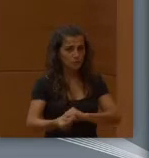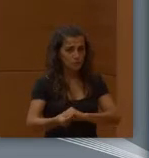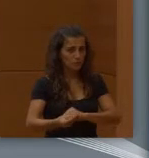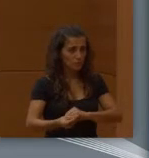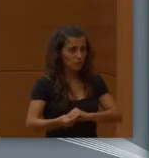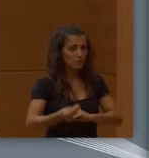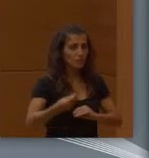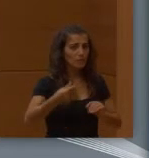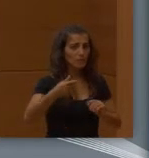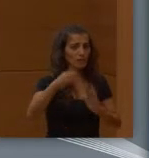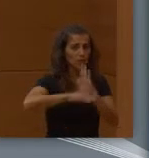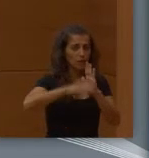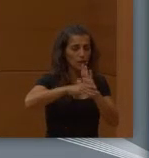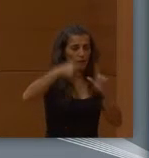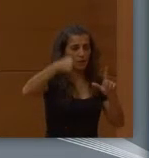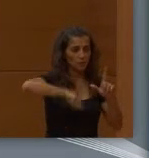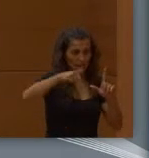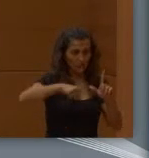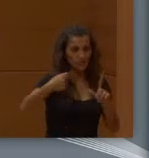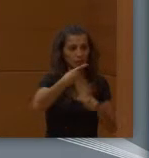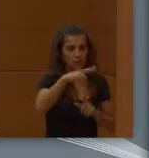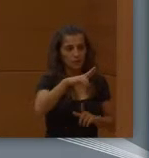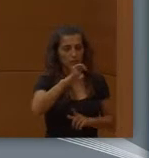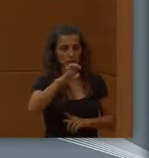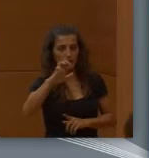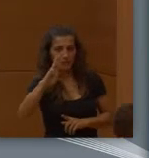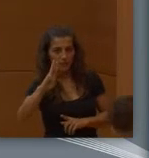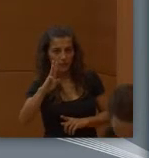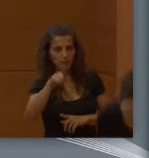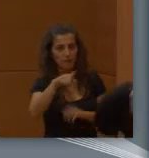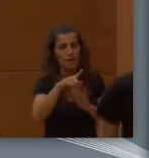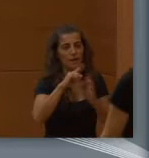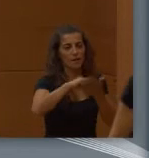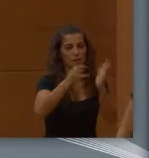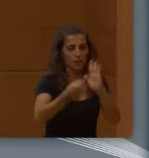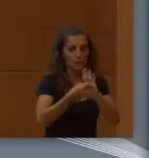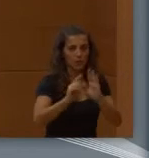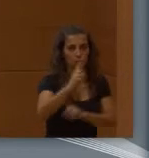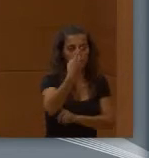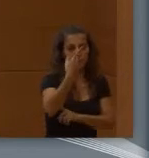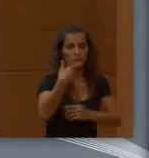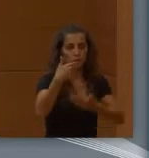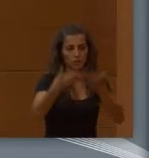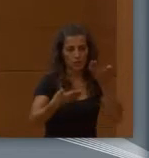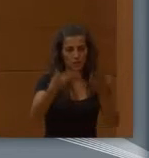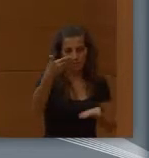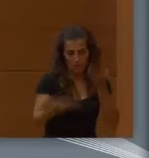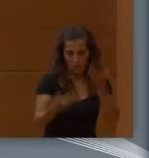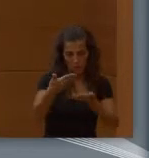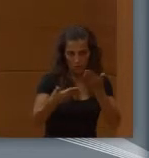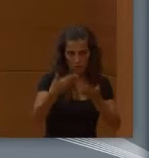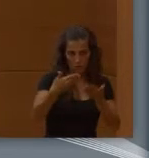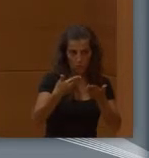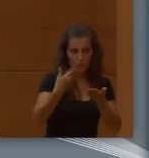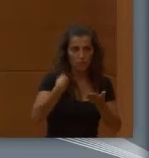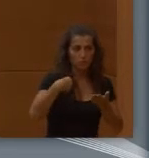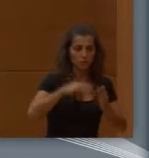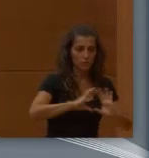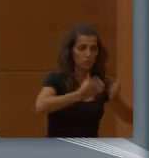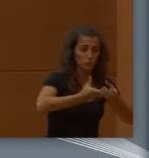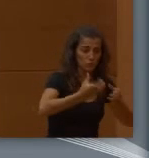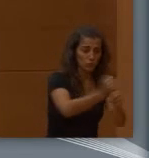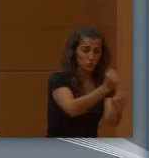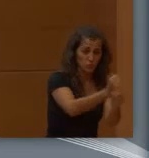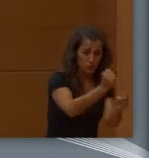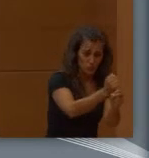Grid dentro del proyecto? Pues fundamentalmente se evaluó la utilidad de dichos workshops en los cuales los profesionales y los